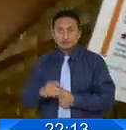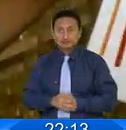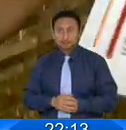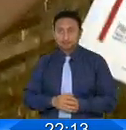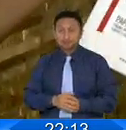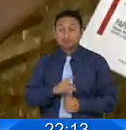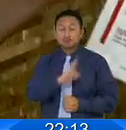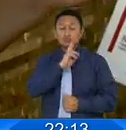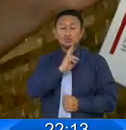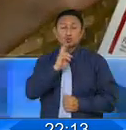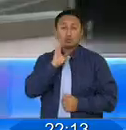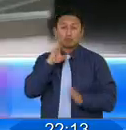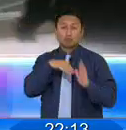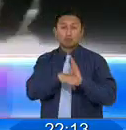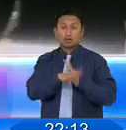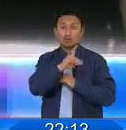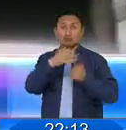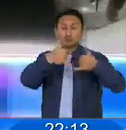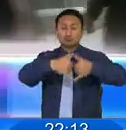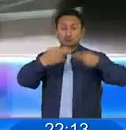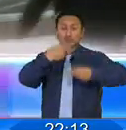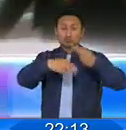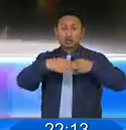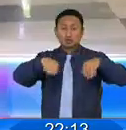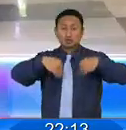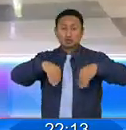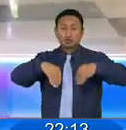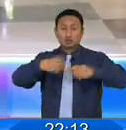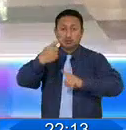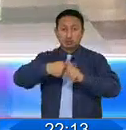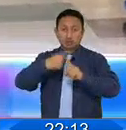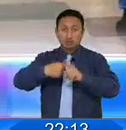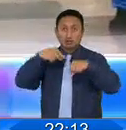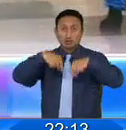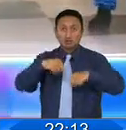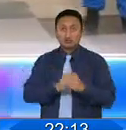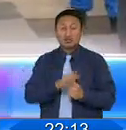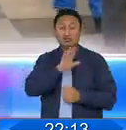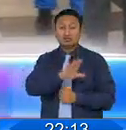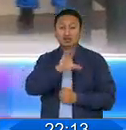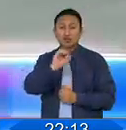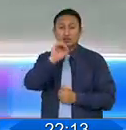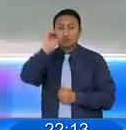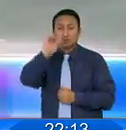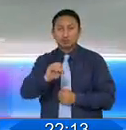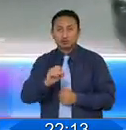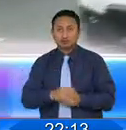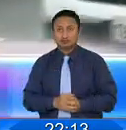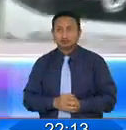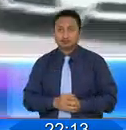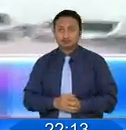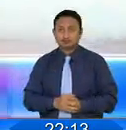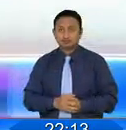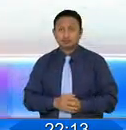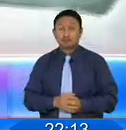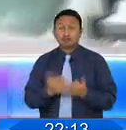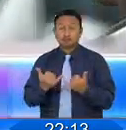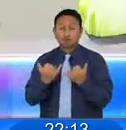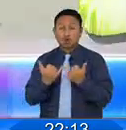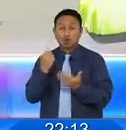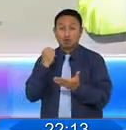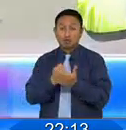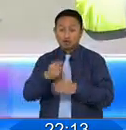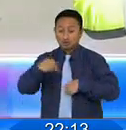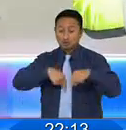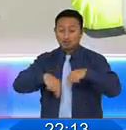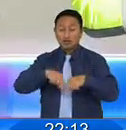Restaurantes, agencias bancarias, centros comerciales, supermercados y mercados continuarán con el aforo del 50%. De otra parte, el hoy no circula de